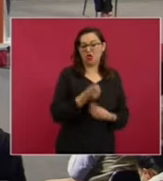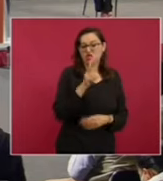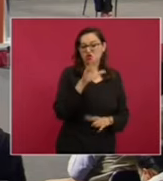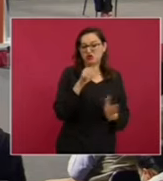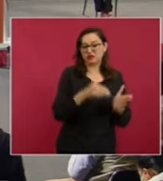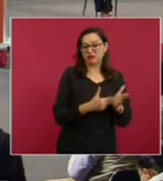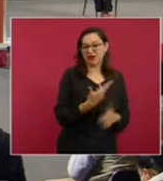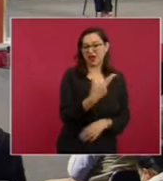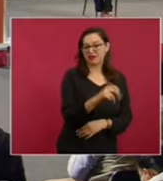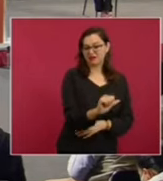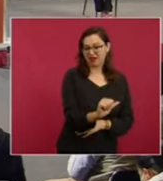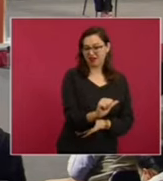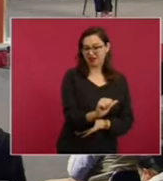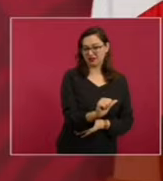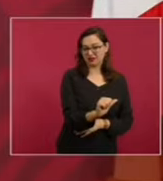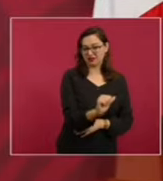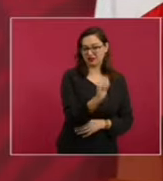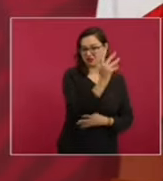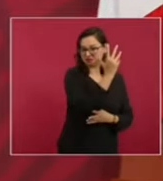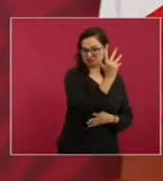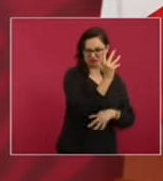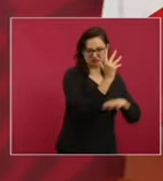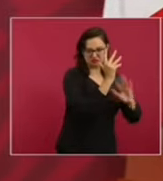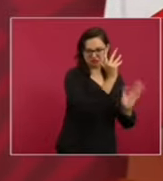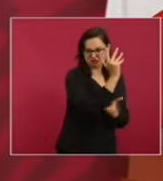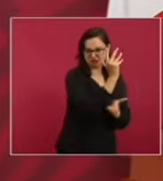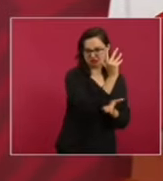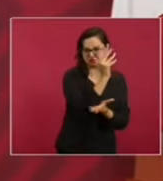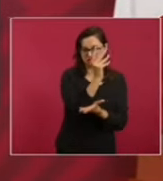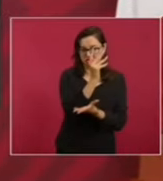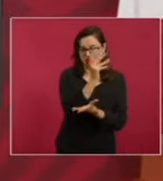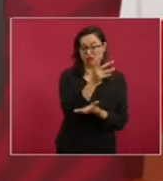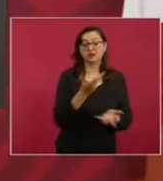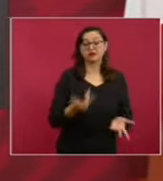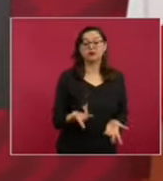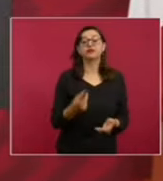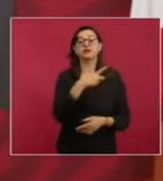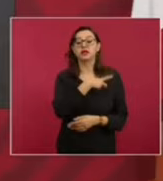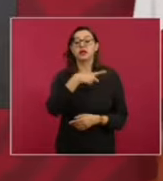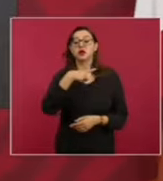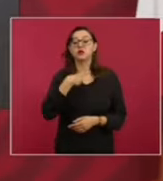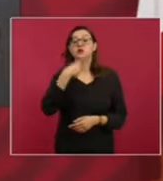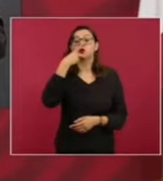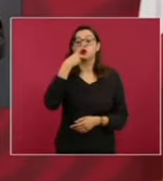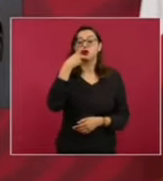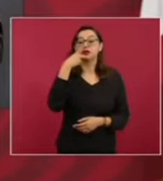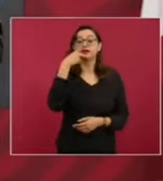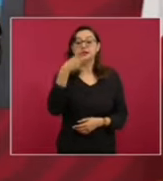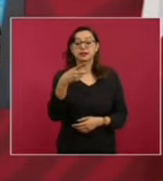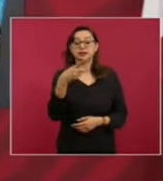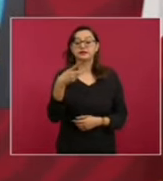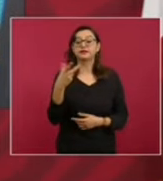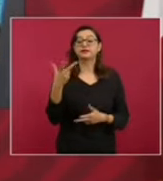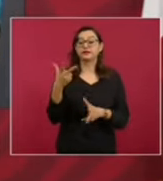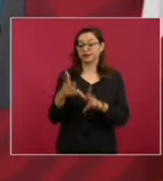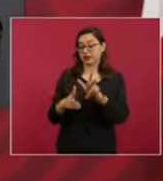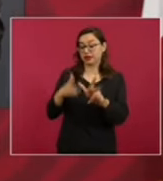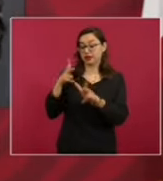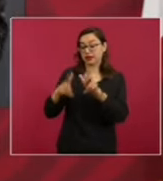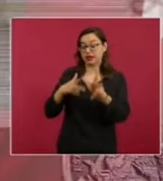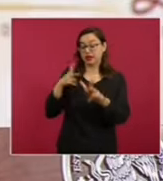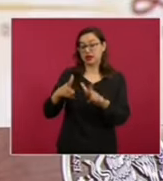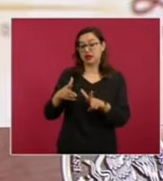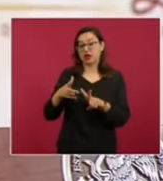Porque aquí, también lo aclaro, son dos vías. No todo el tren tiene dos